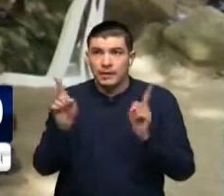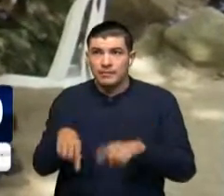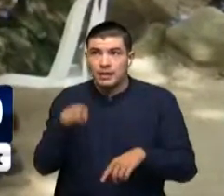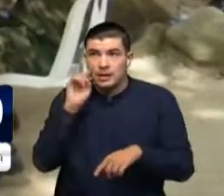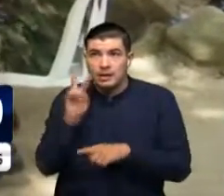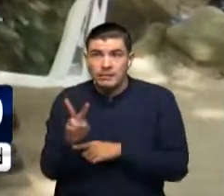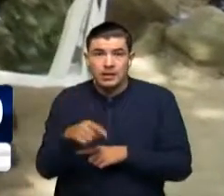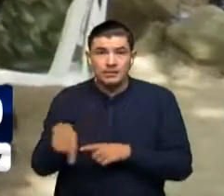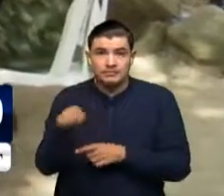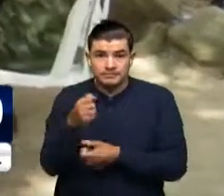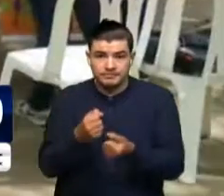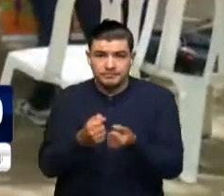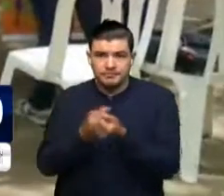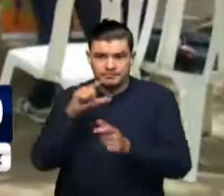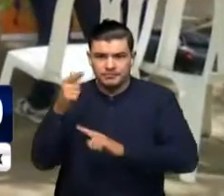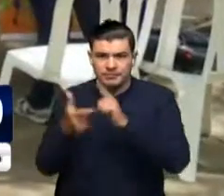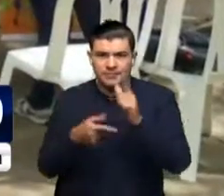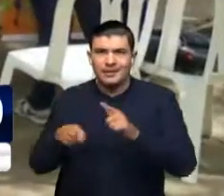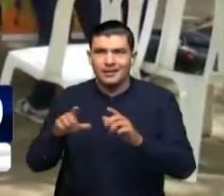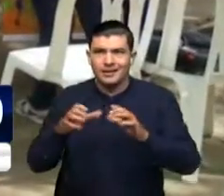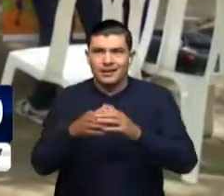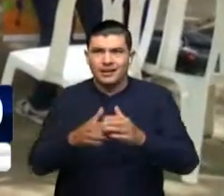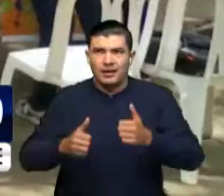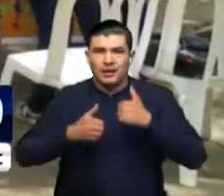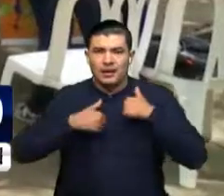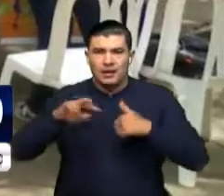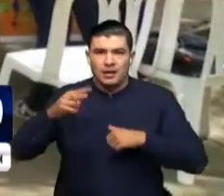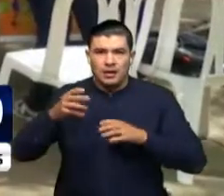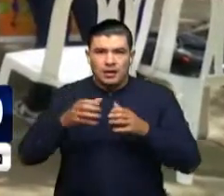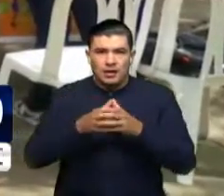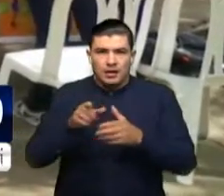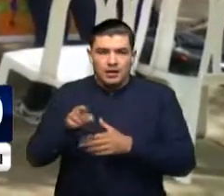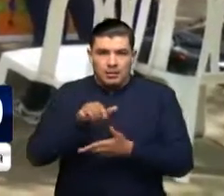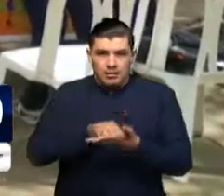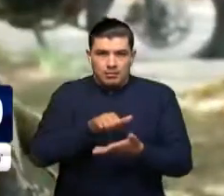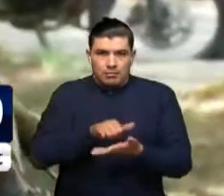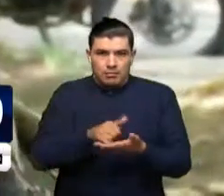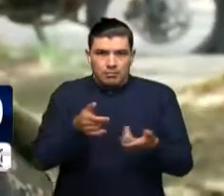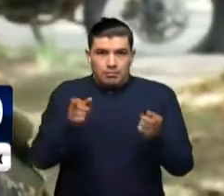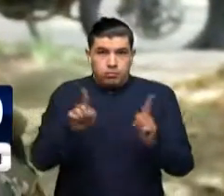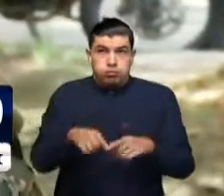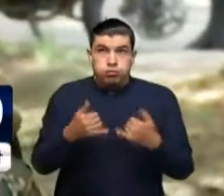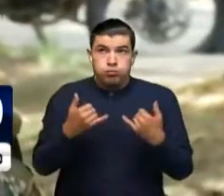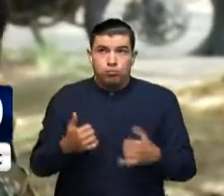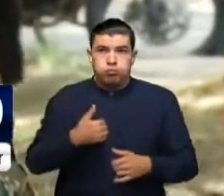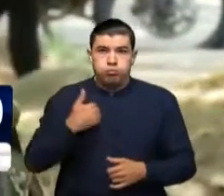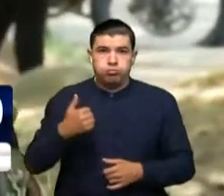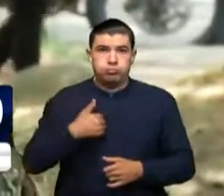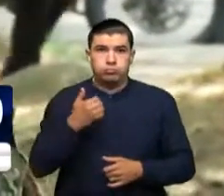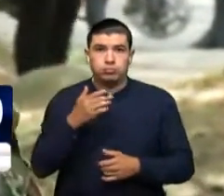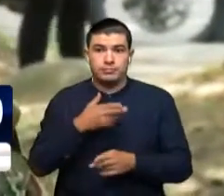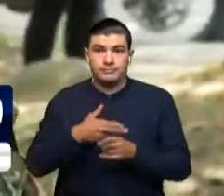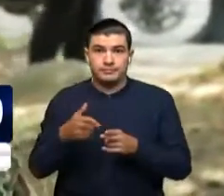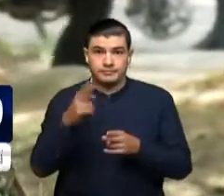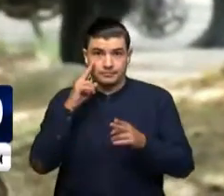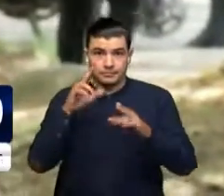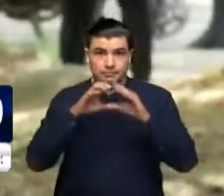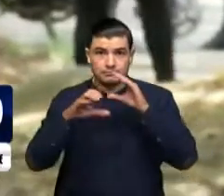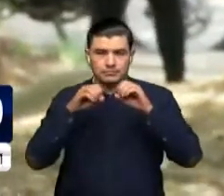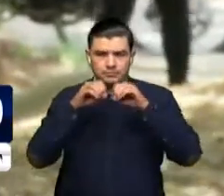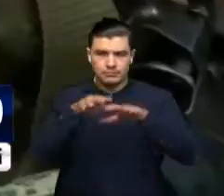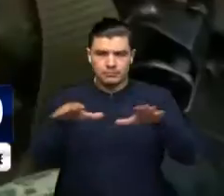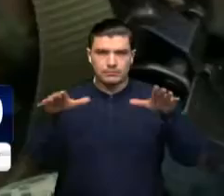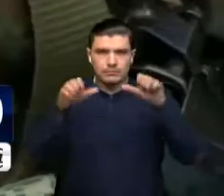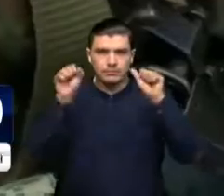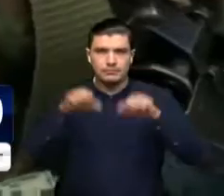se contará con el apoyo logístico de las tropas de la Segunda División del Ejército, las cuales aprovecharán la llegada de este medio para fomentar